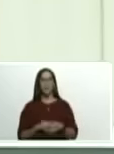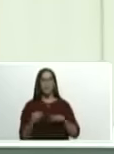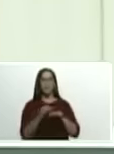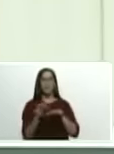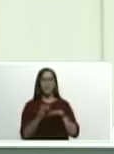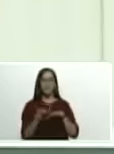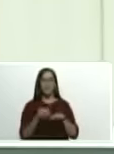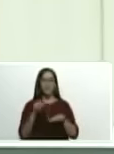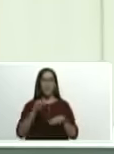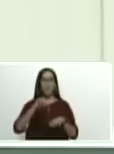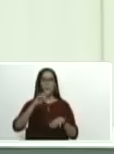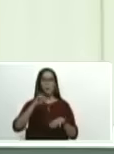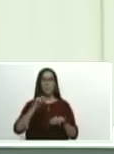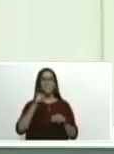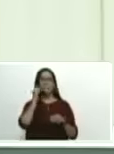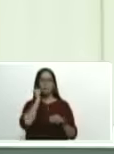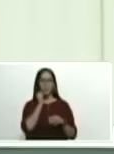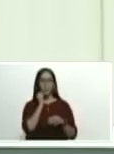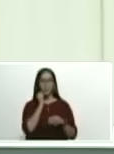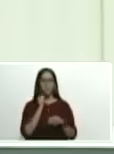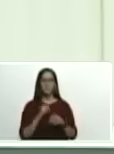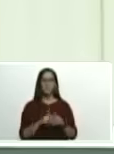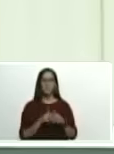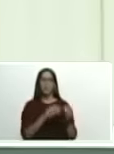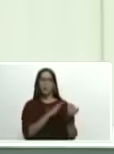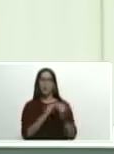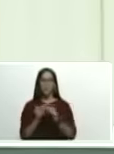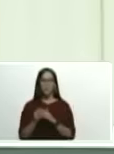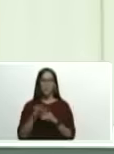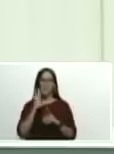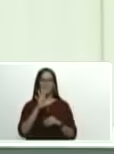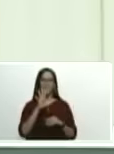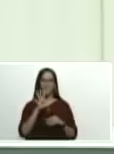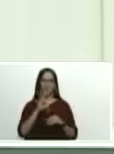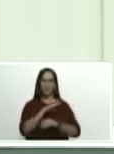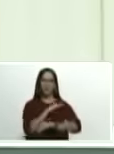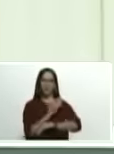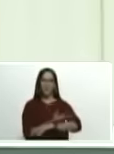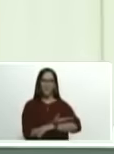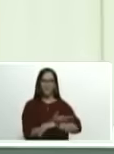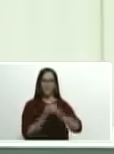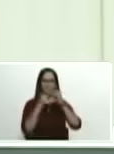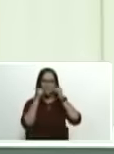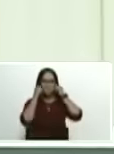municipio Montes, estado Sucre, comuna Las Cinco Fortalezas.